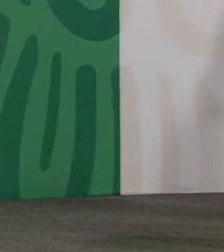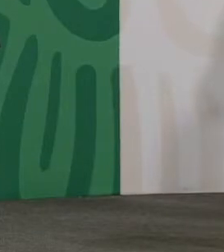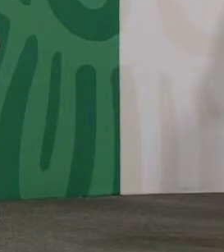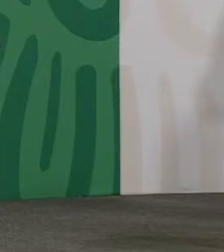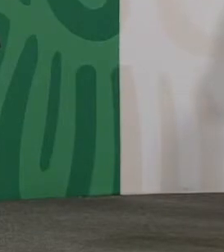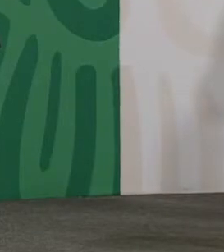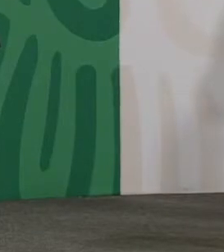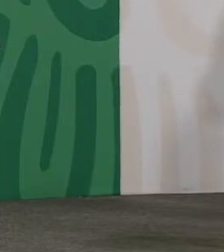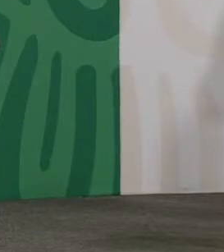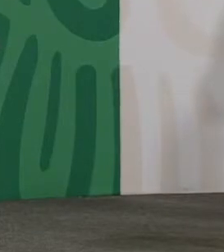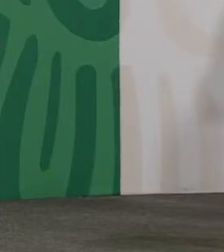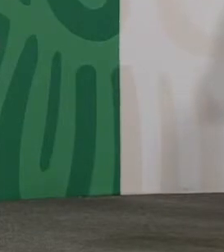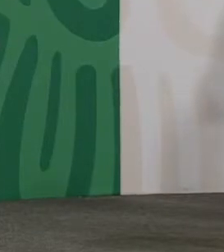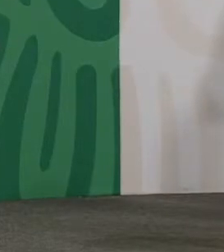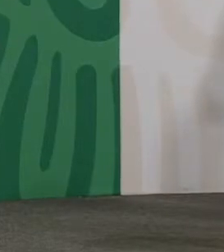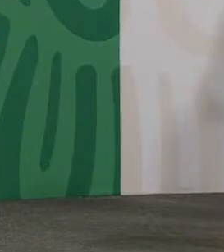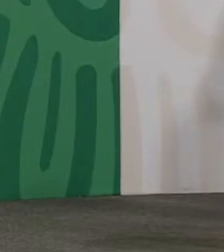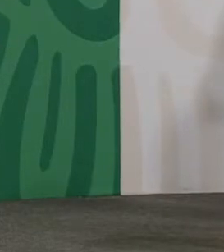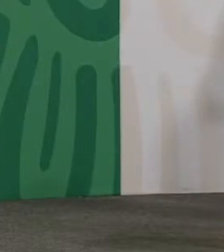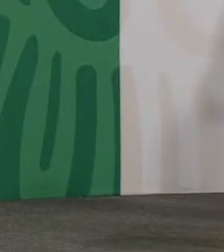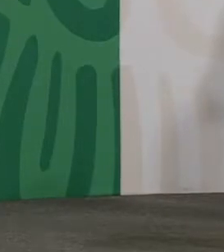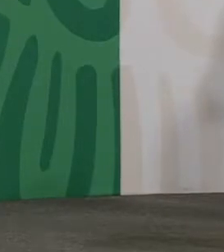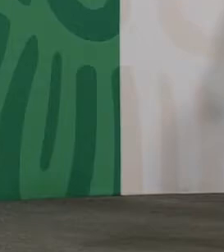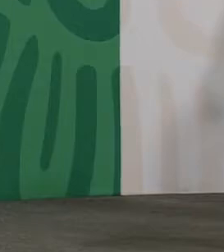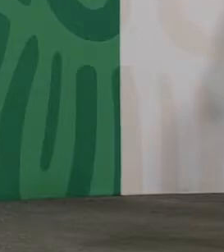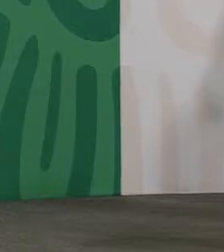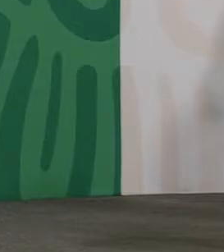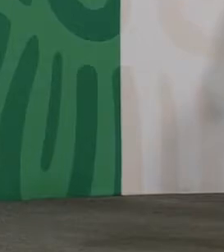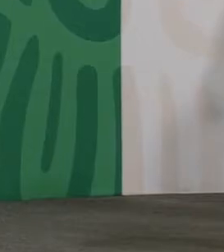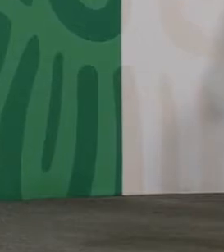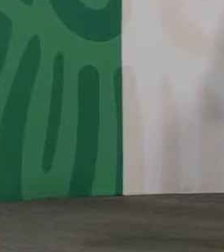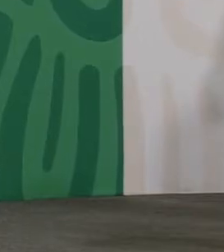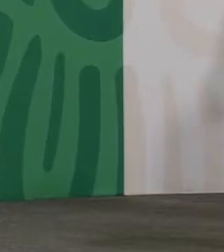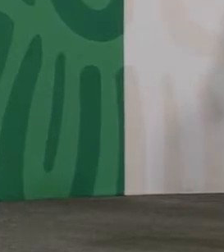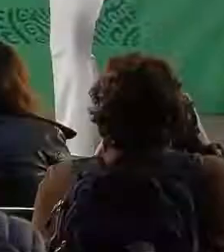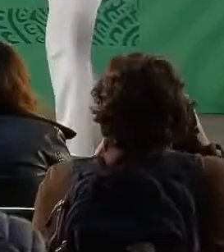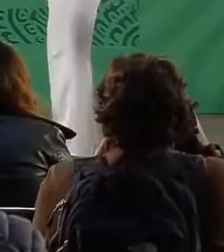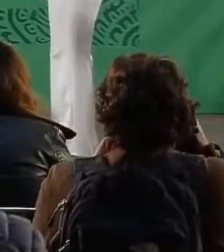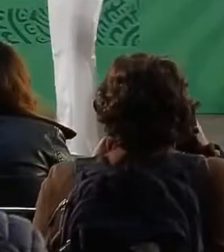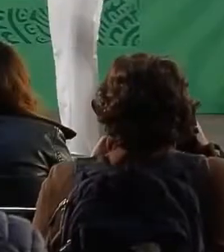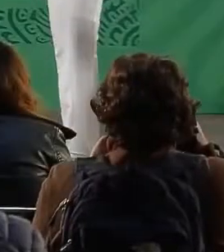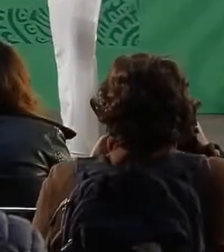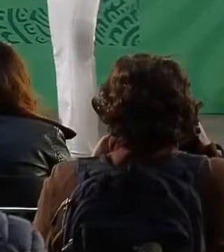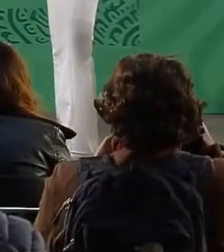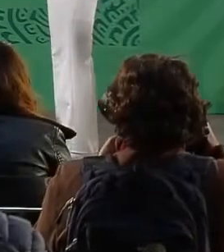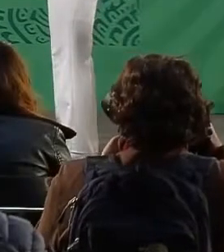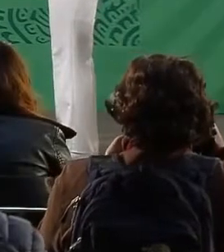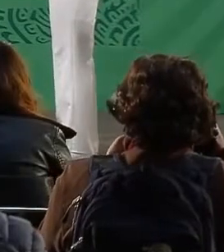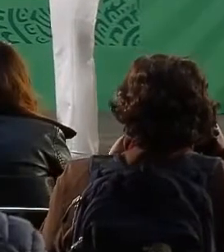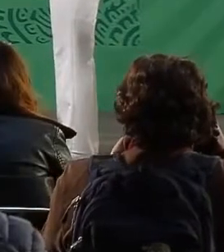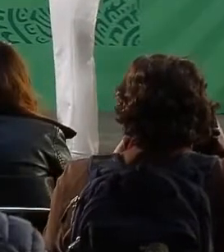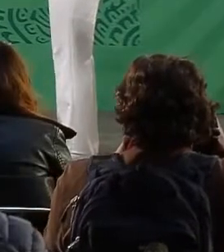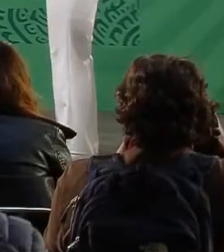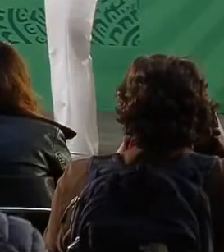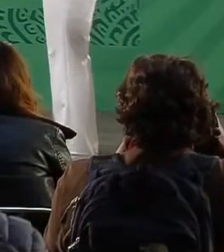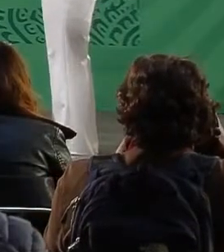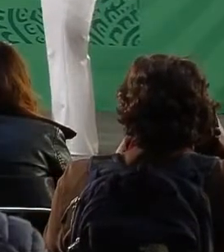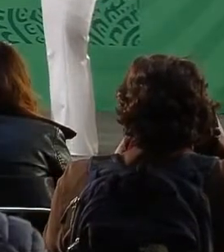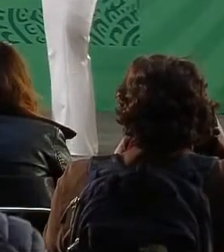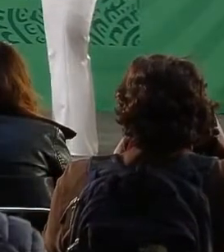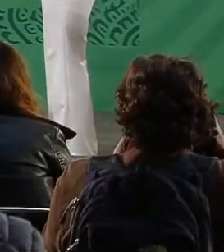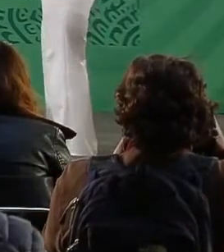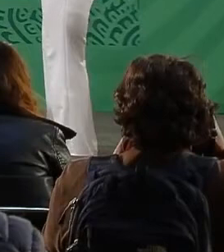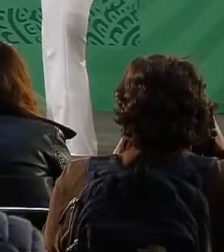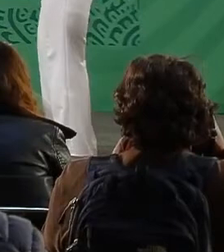vacuna de COVID contra COVID-19. Le quiero mostrar su vacuna, es de la